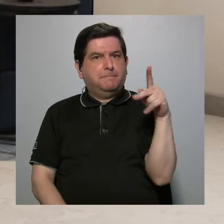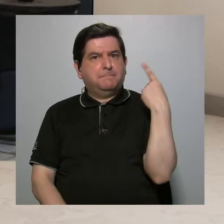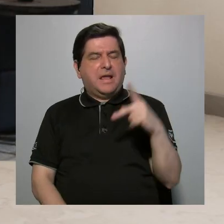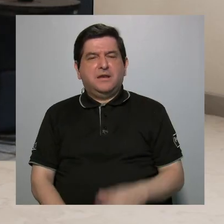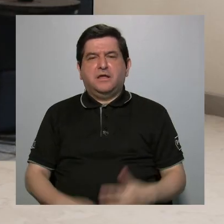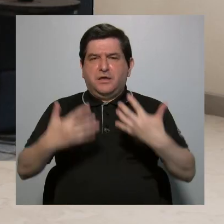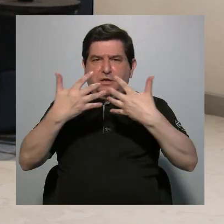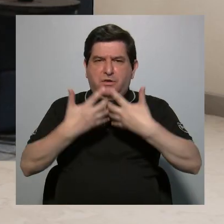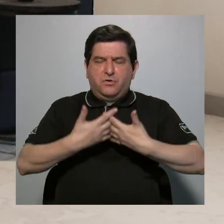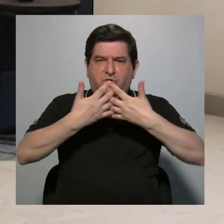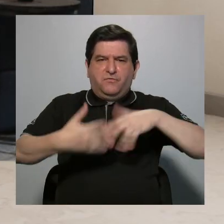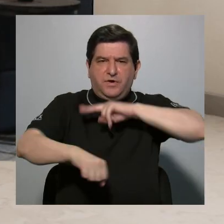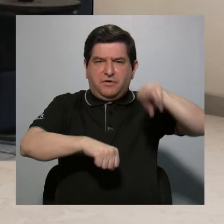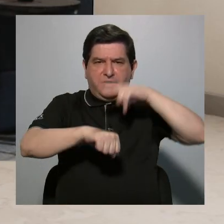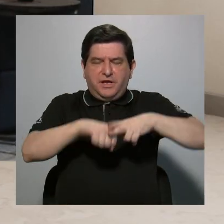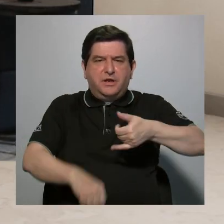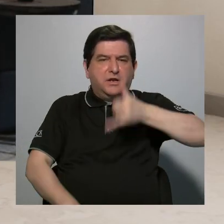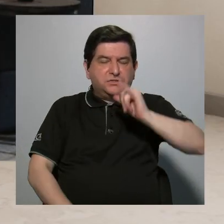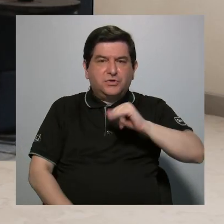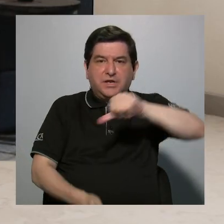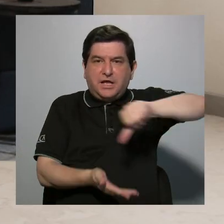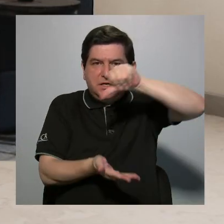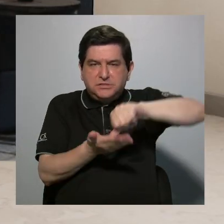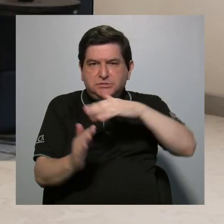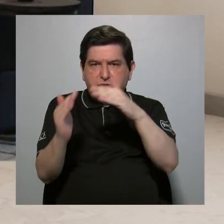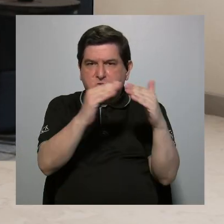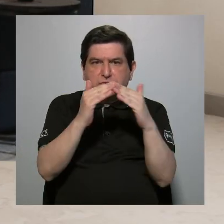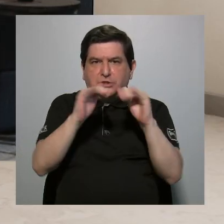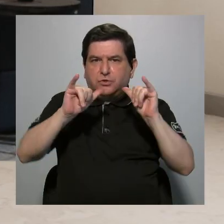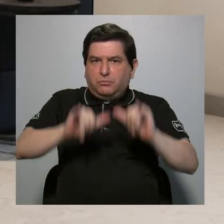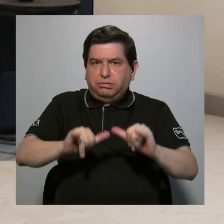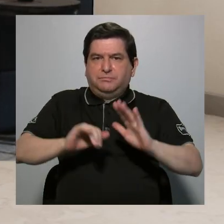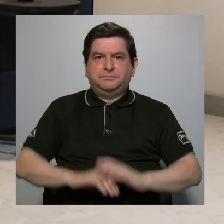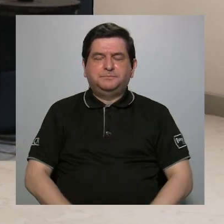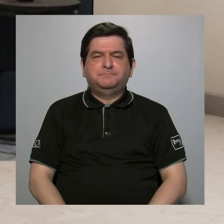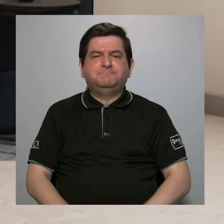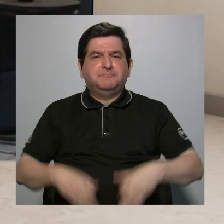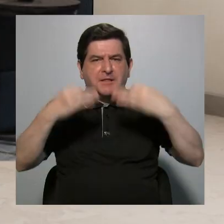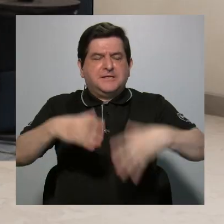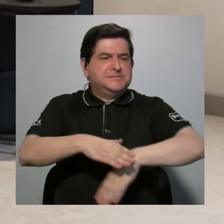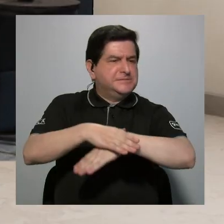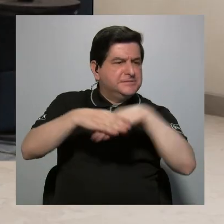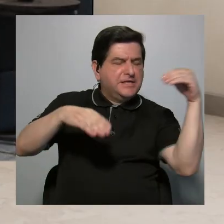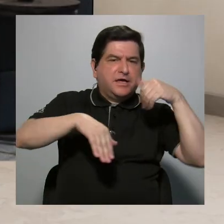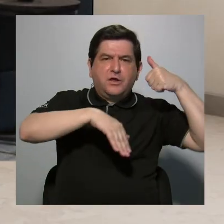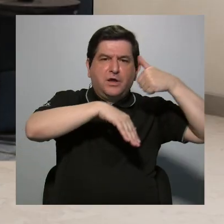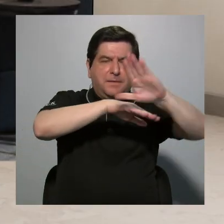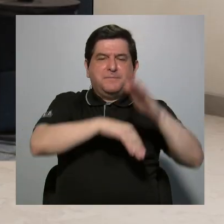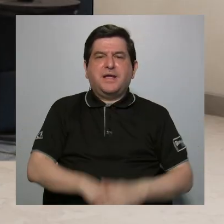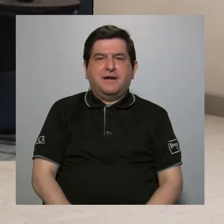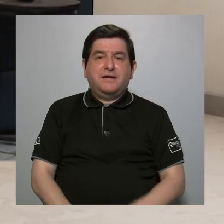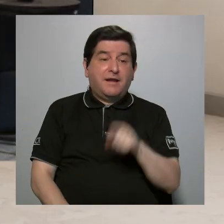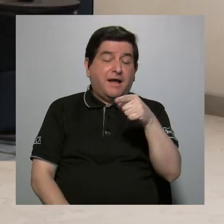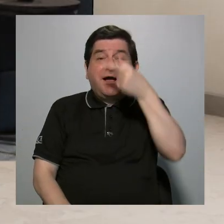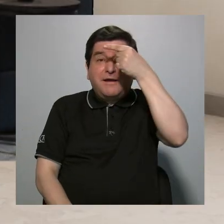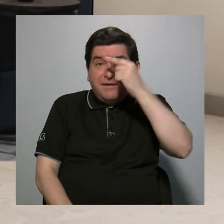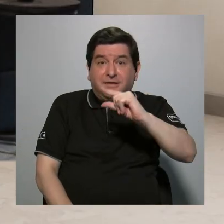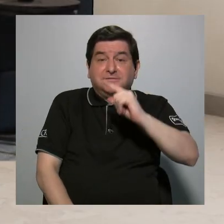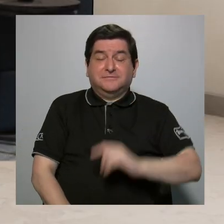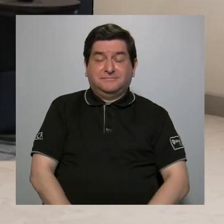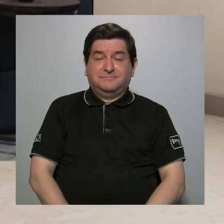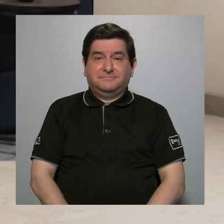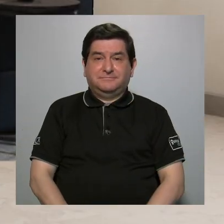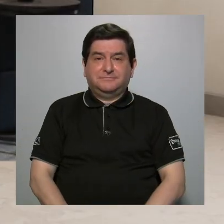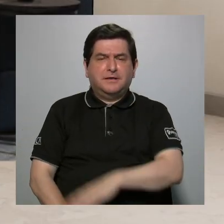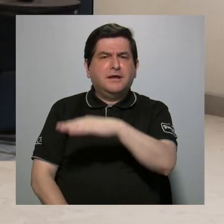tener la Fábrica Nacional de Licores en el centro de la ciudad. Claro. ¿No? Entonces decidieron sacarla, mandarla allá a Grecia